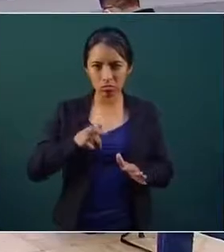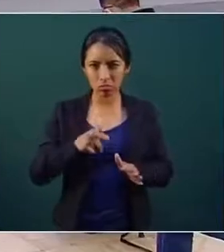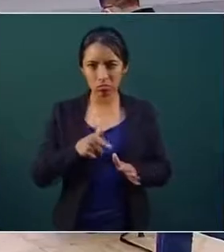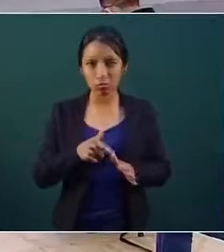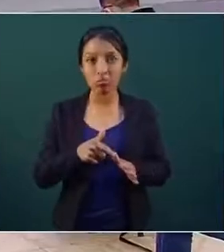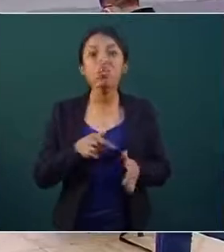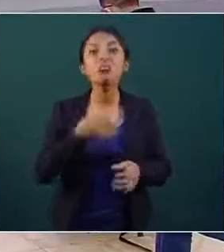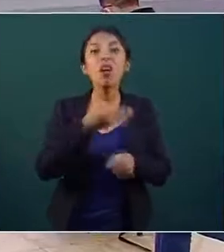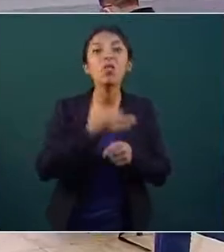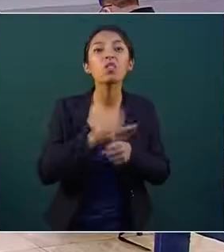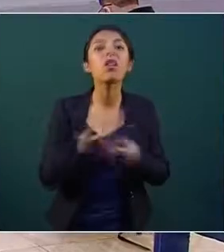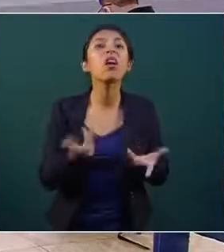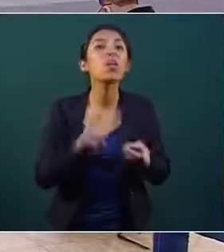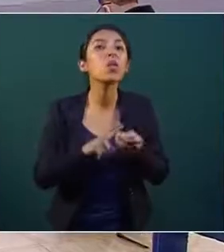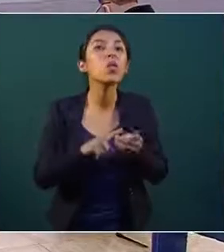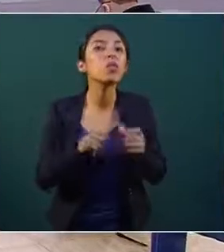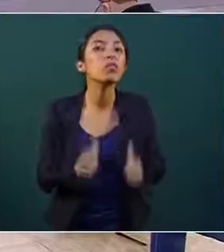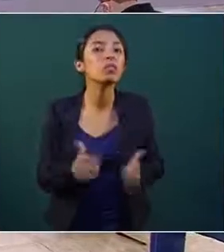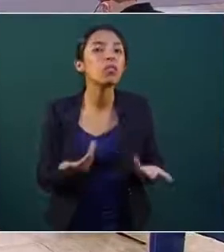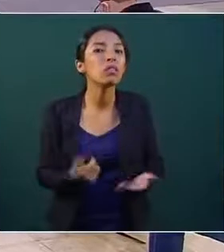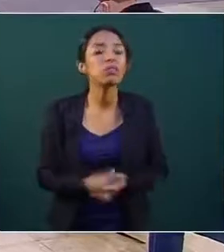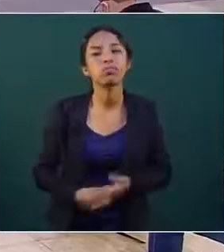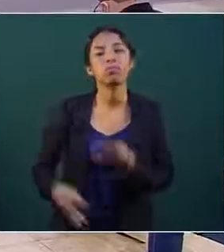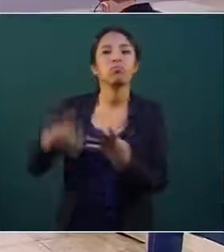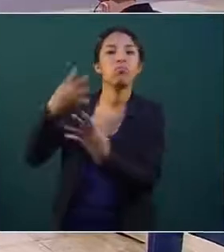está en la cárcel